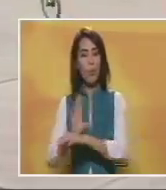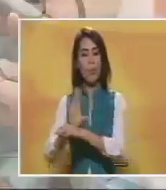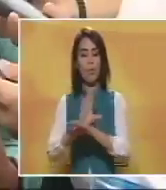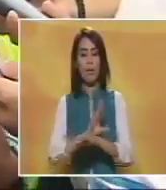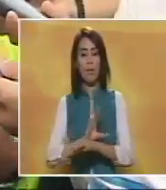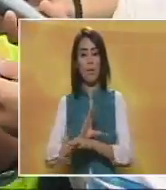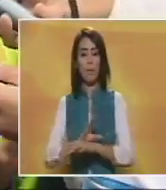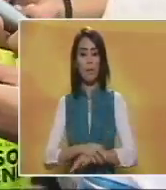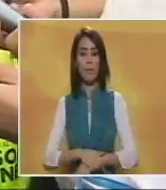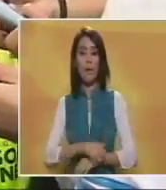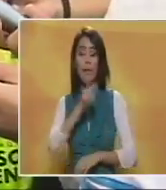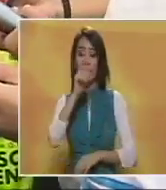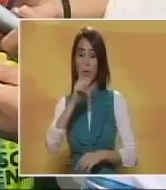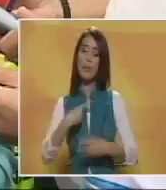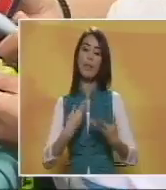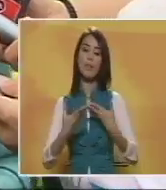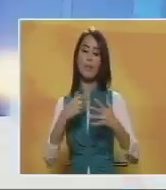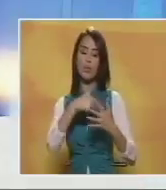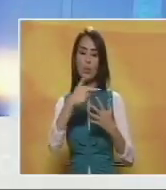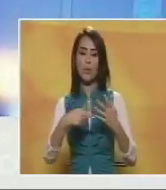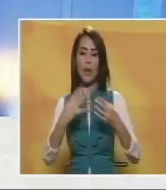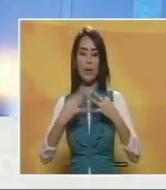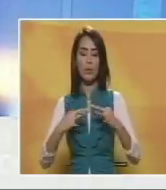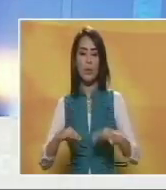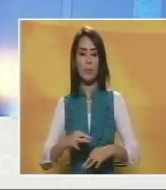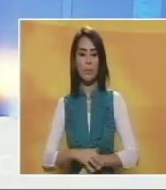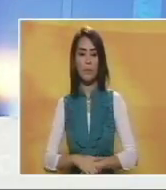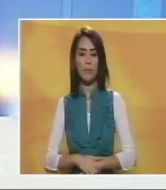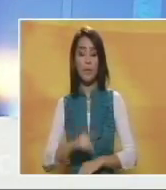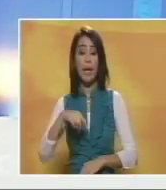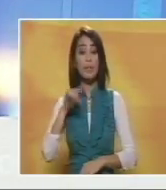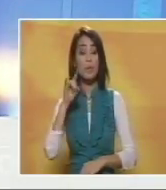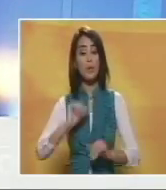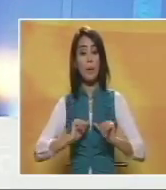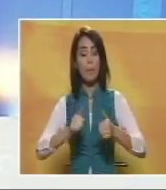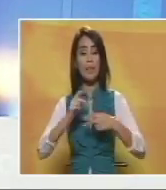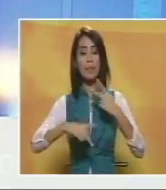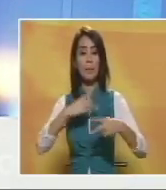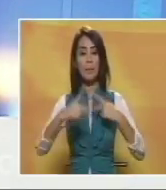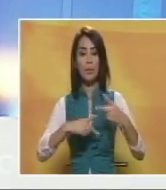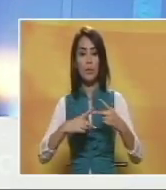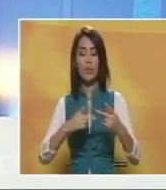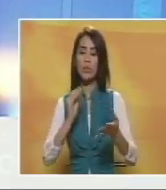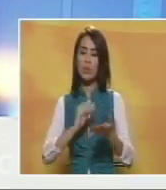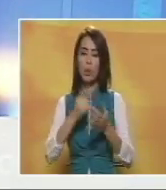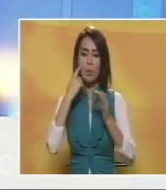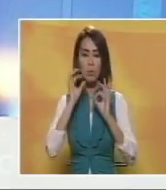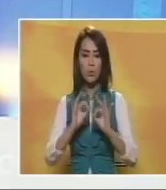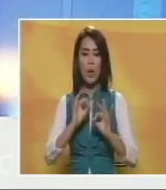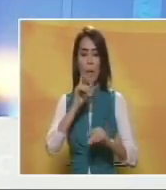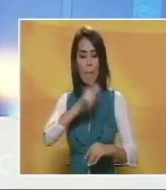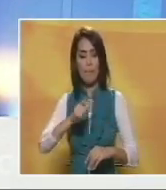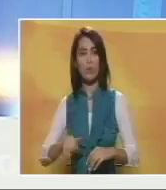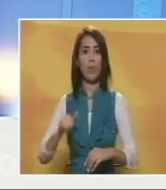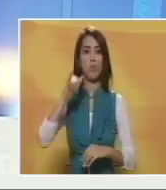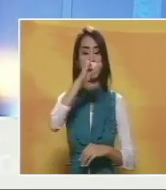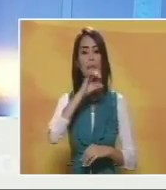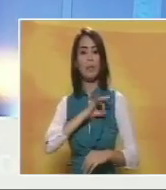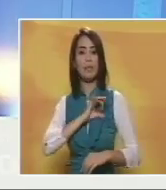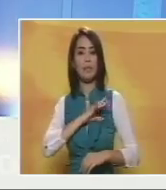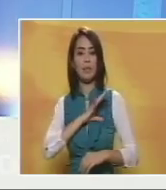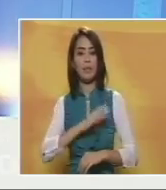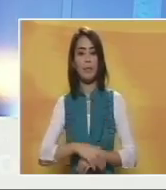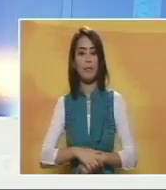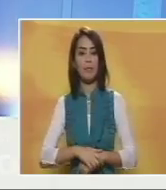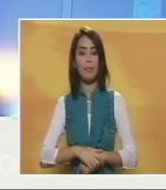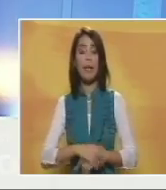protección de los recursos naturales. Este lunes inicia el proceso de regularización de inmigrantes en Chile. El trámite